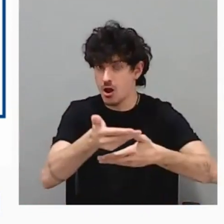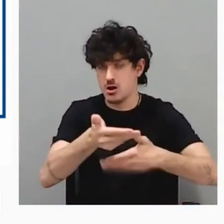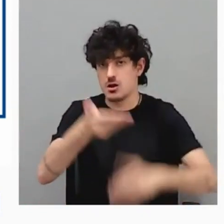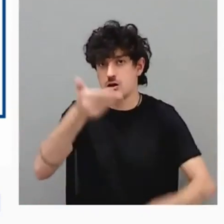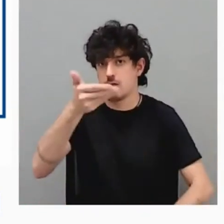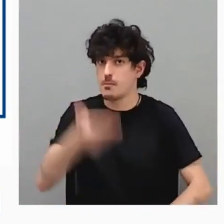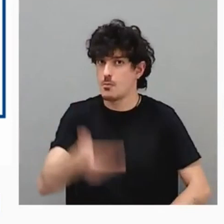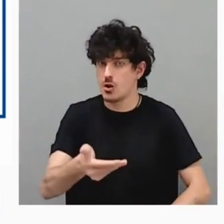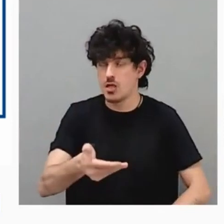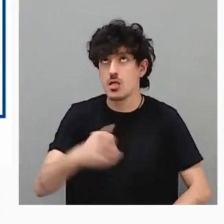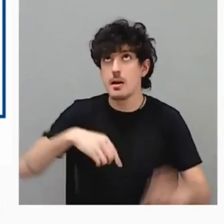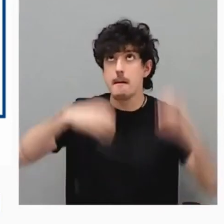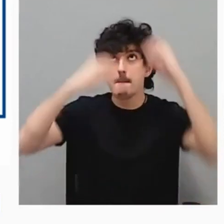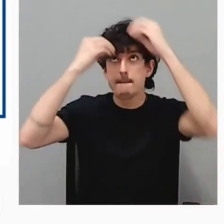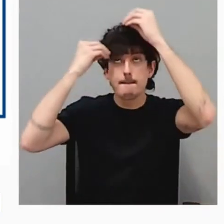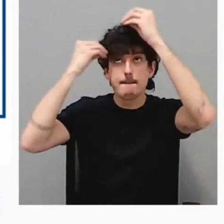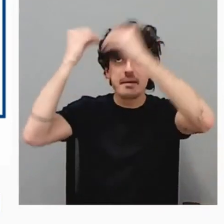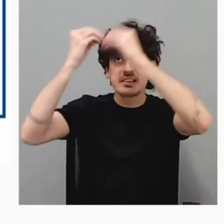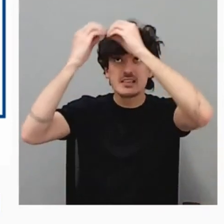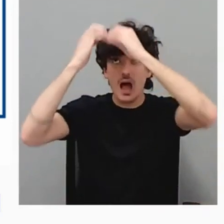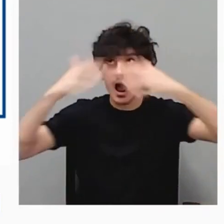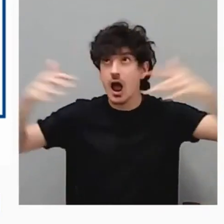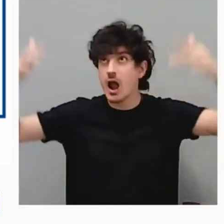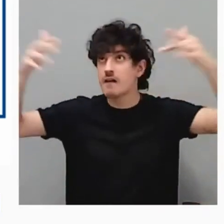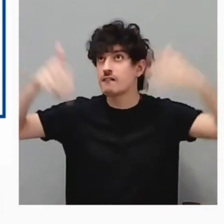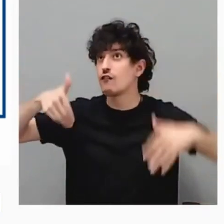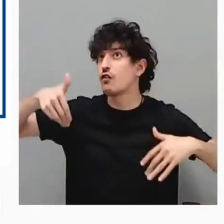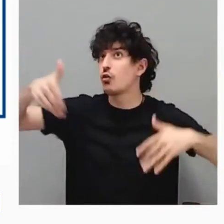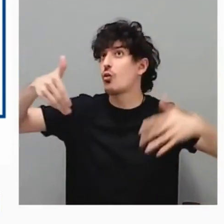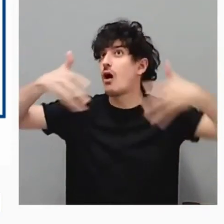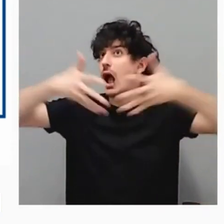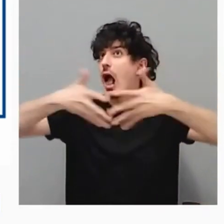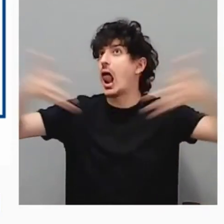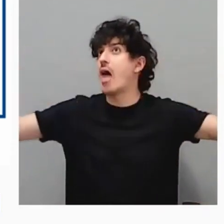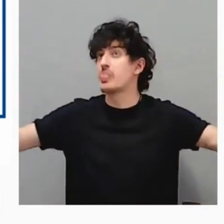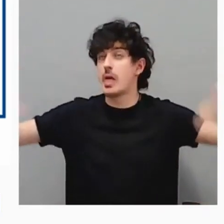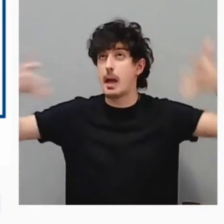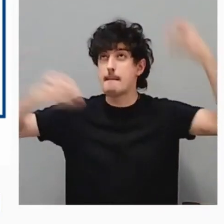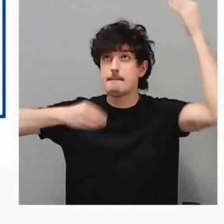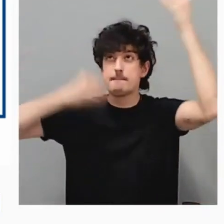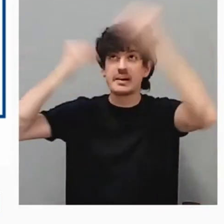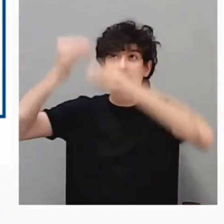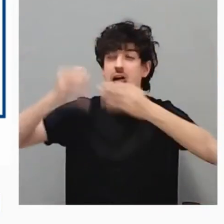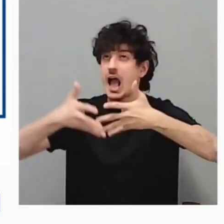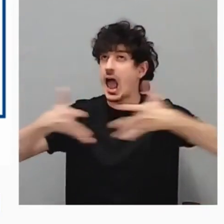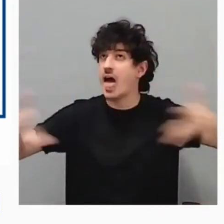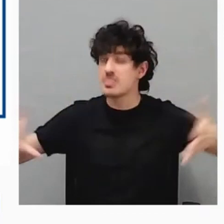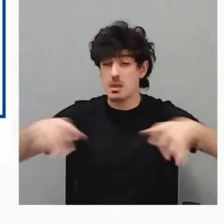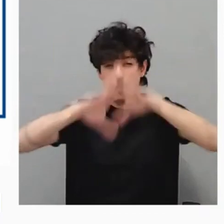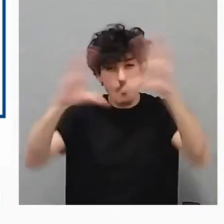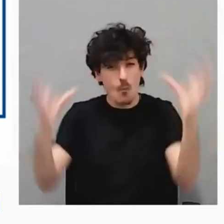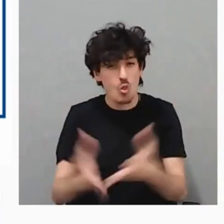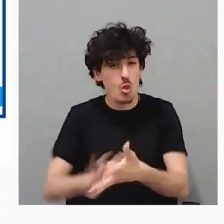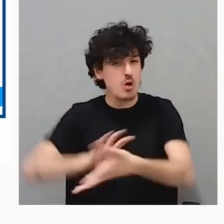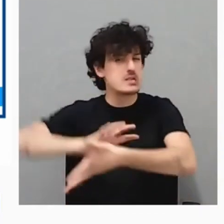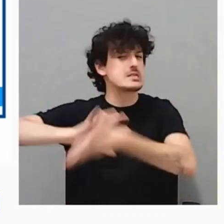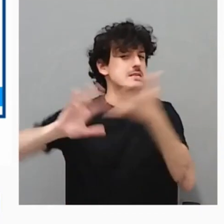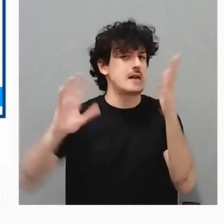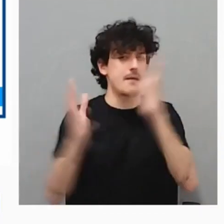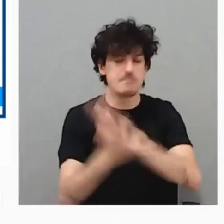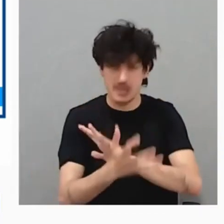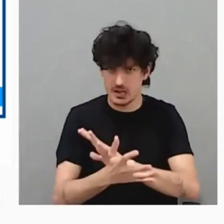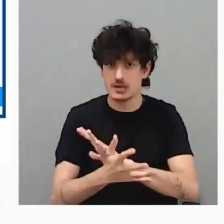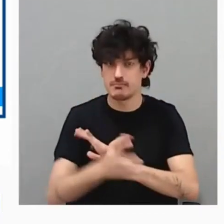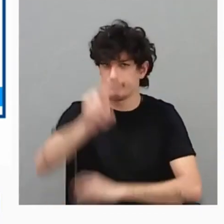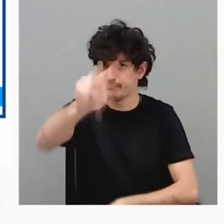en grande o irte a casa. No. Pensar en grande, vamos a cambiar el mundo. Los derechos de todos los niños, de